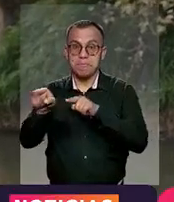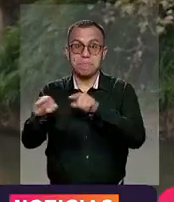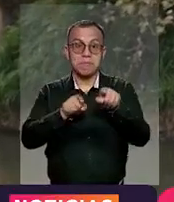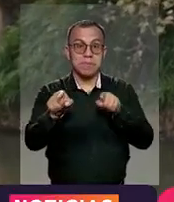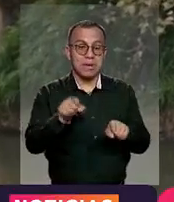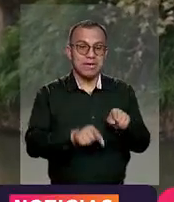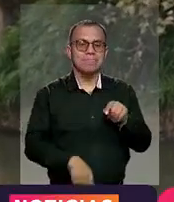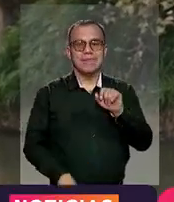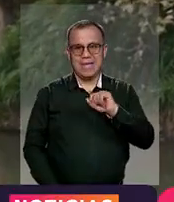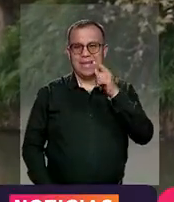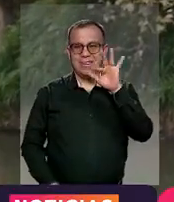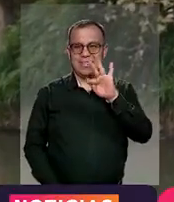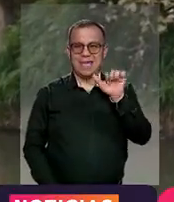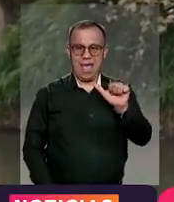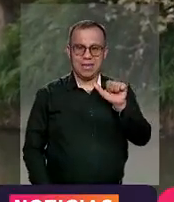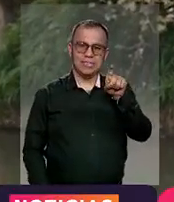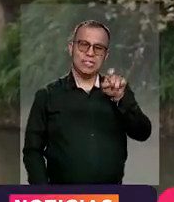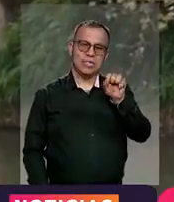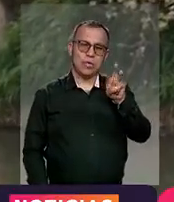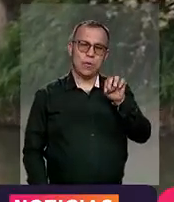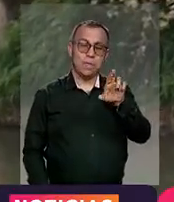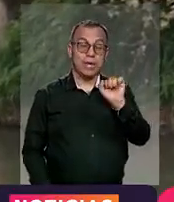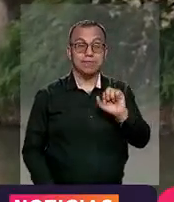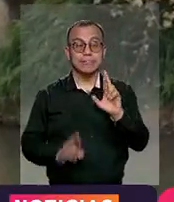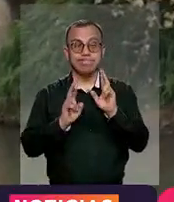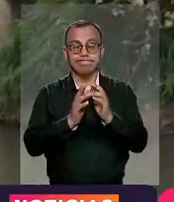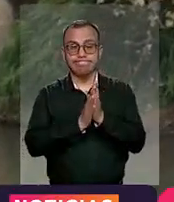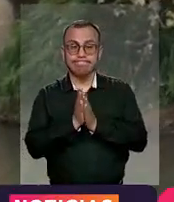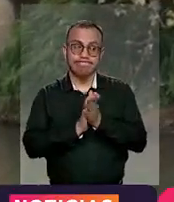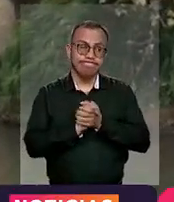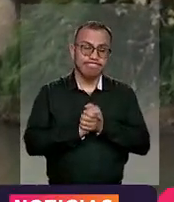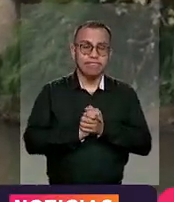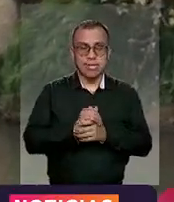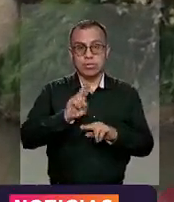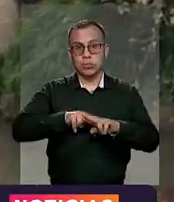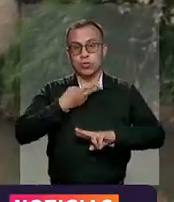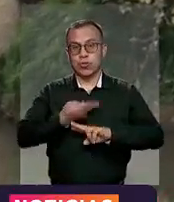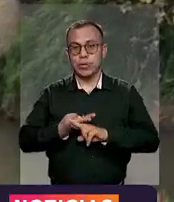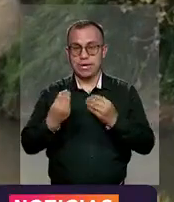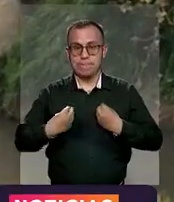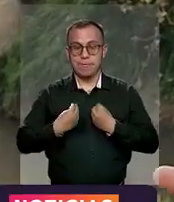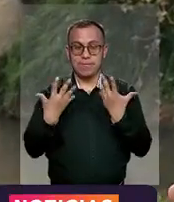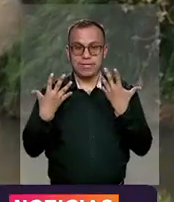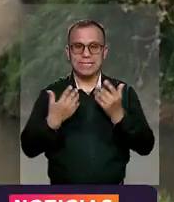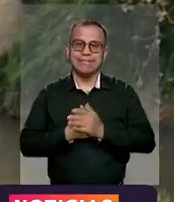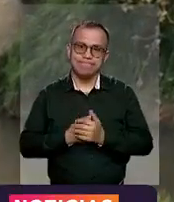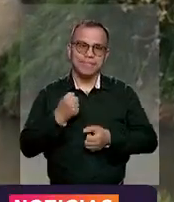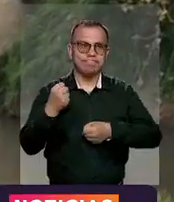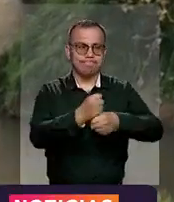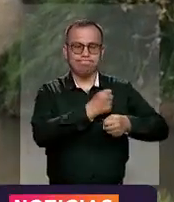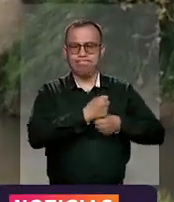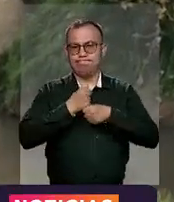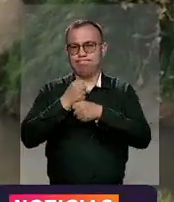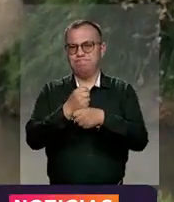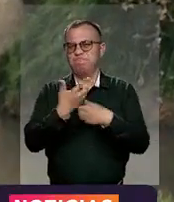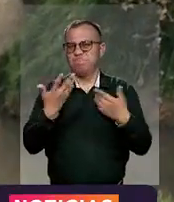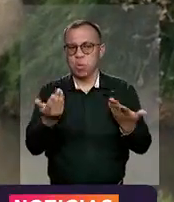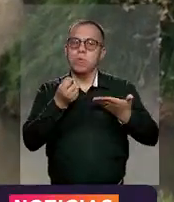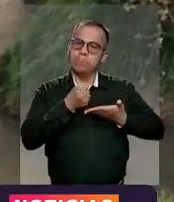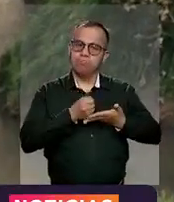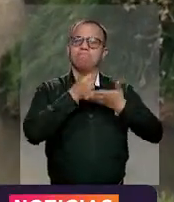Xiomara Galván, tía de la menor, dice que conserva la esperanza de encontrar a su sobrina con vida. La labor de todos nosotros, por supuesto, es